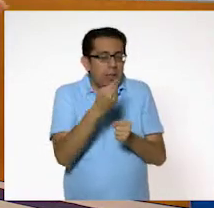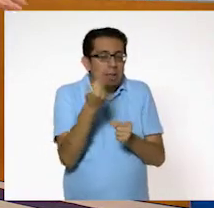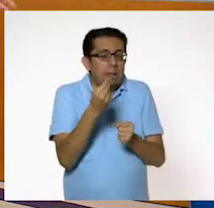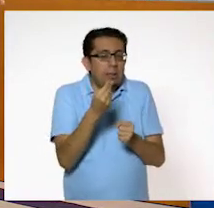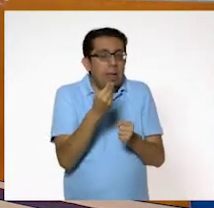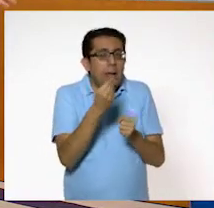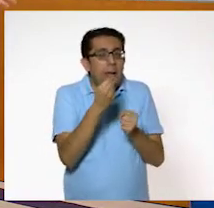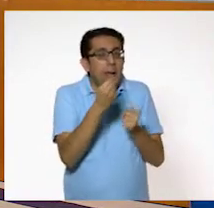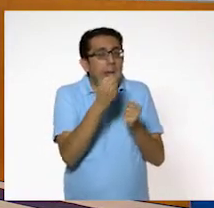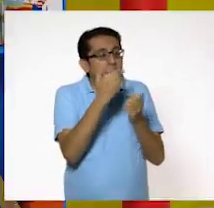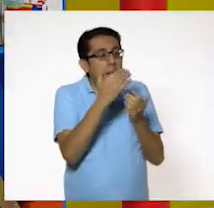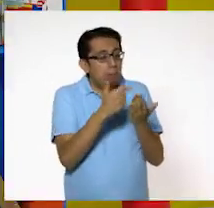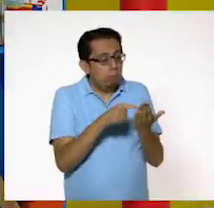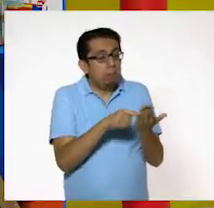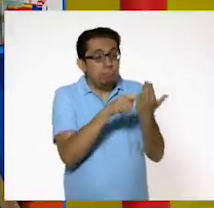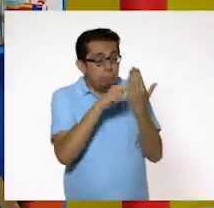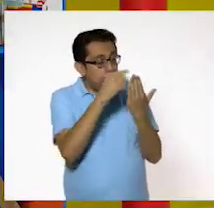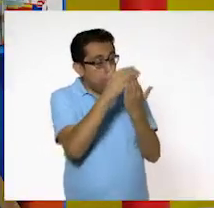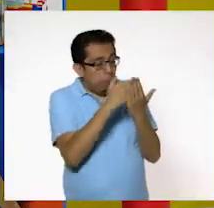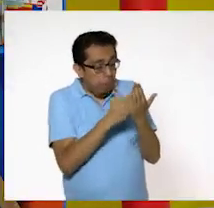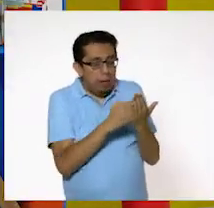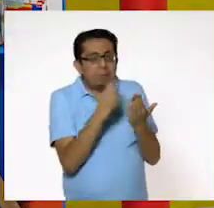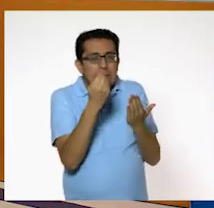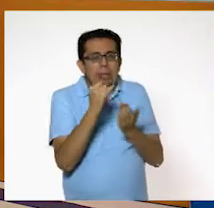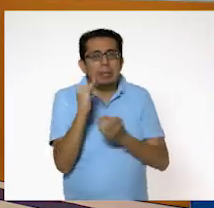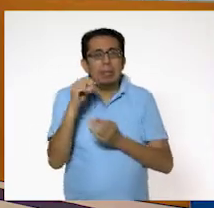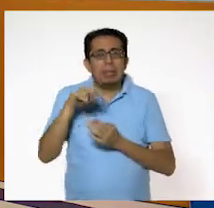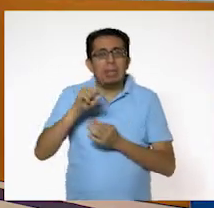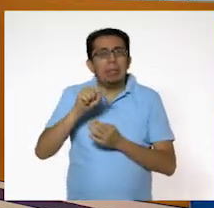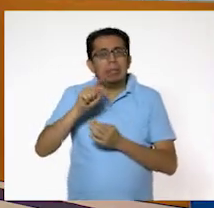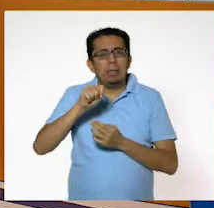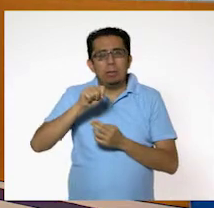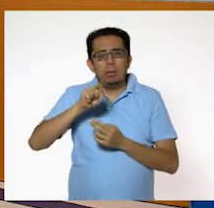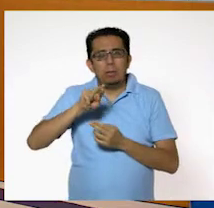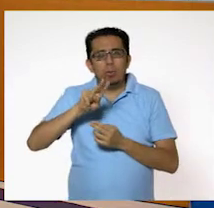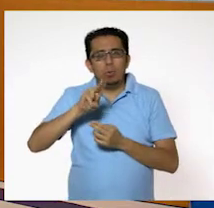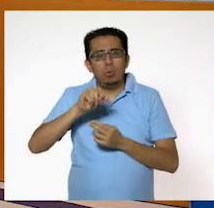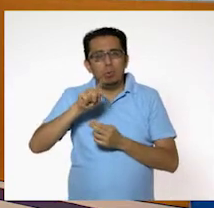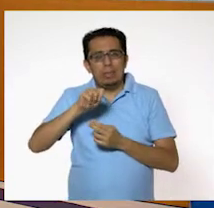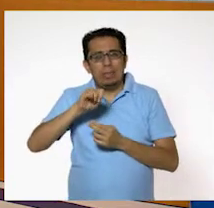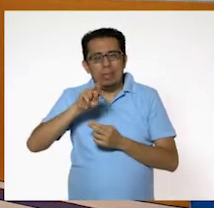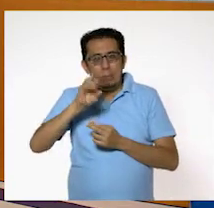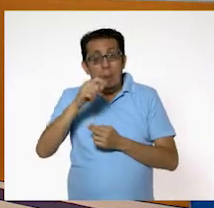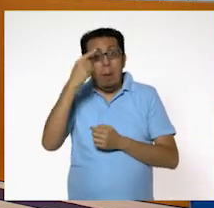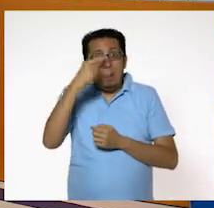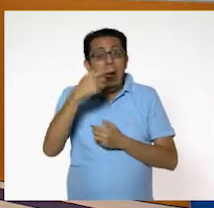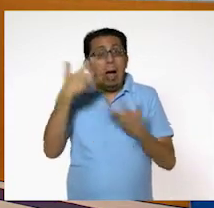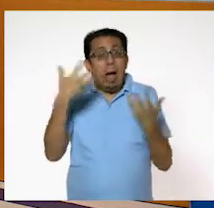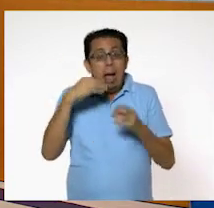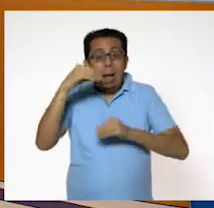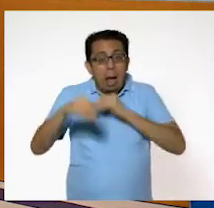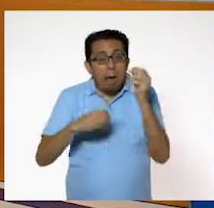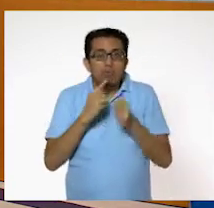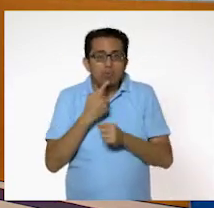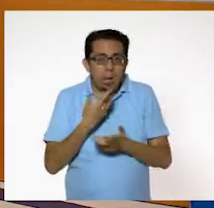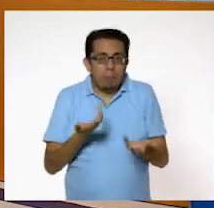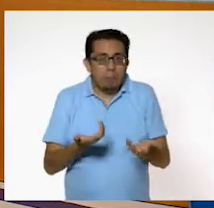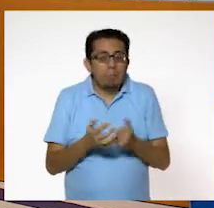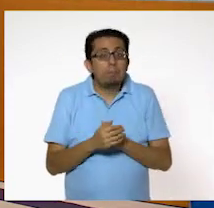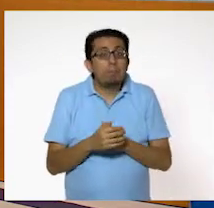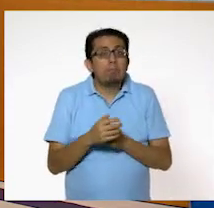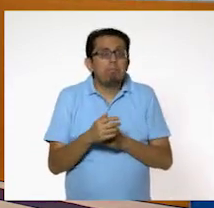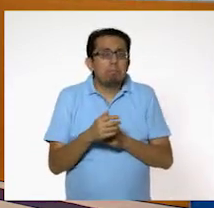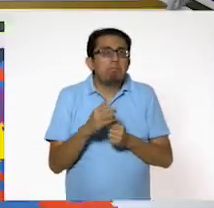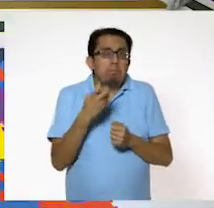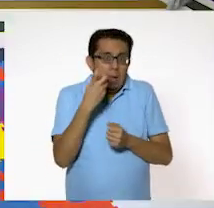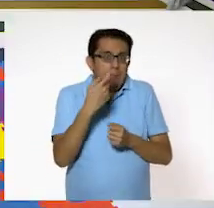un instructivo. Yo también. Yo necesitaría un instructivo definitivamente para poder hacer un muñequito de esto, ¿no? Claro. Y pues bueno, para hacer muchas